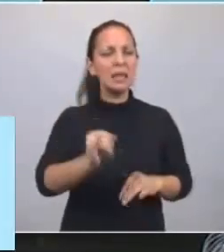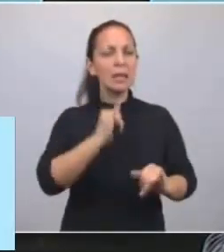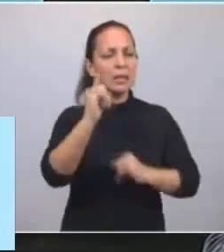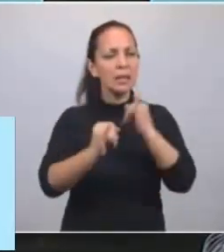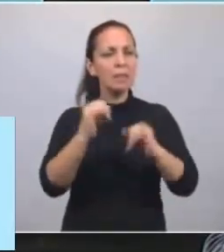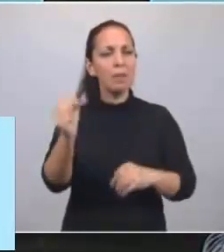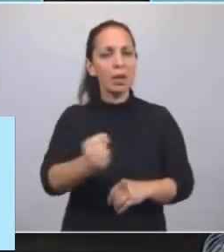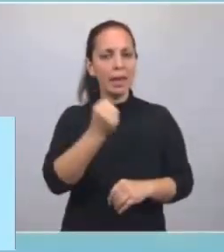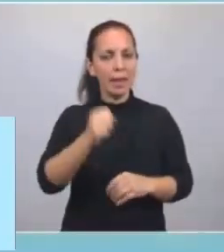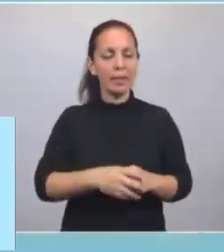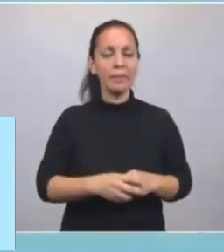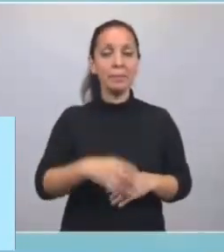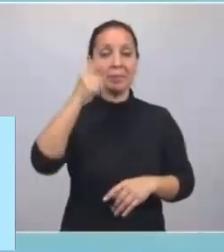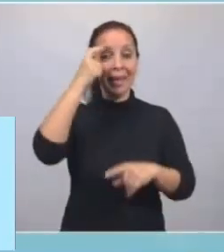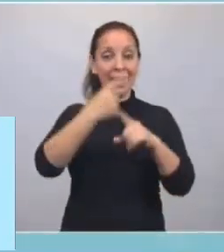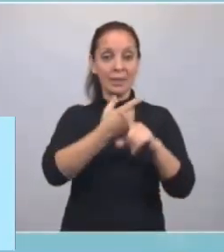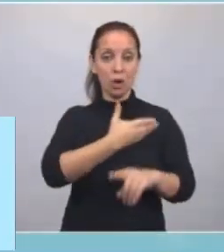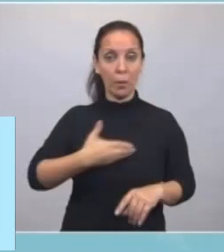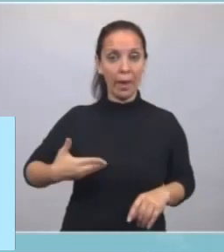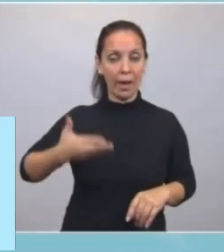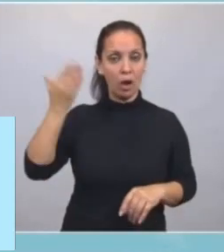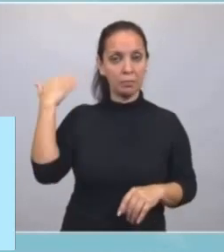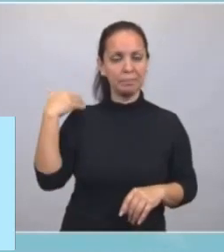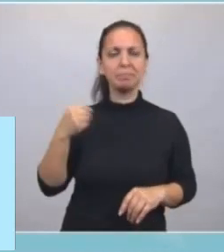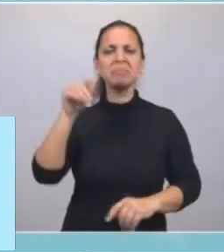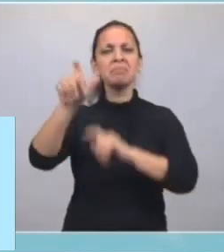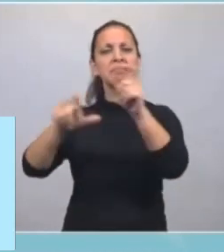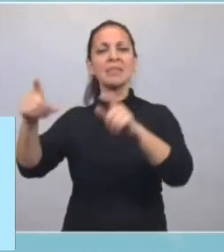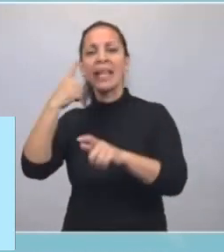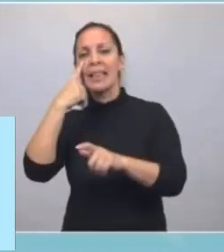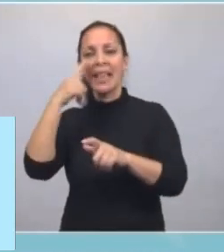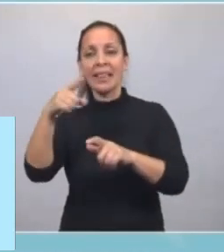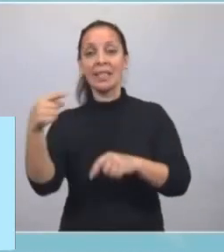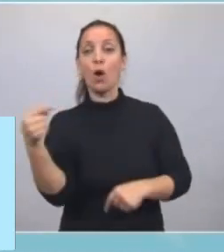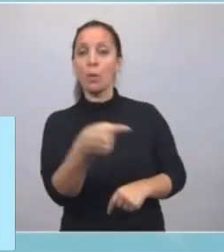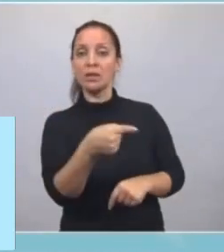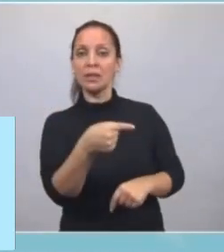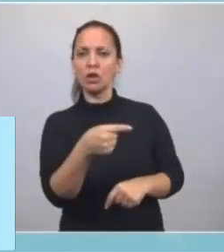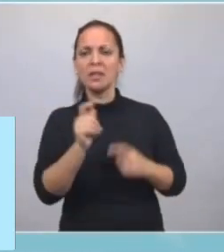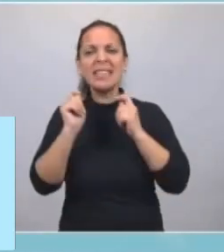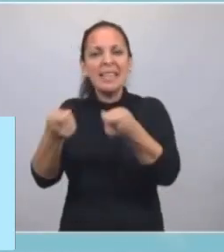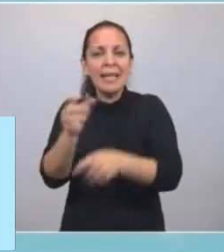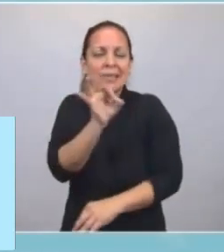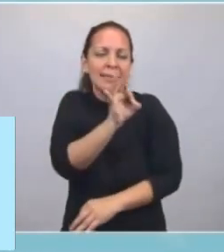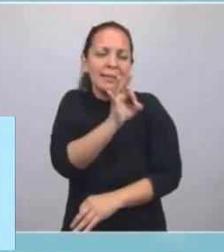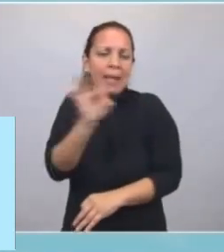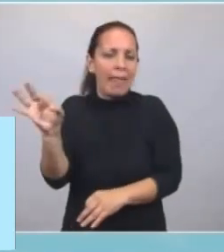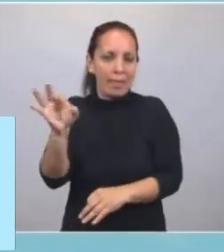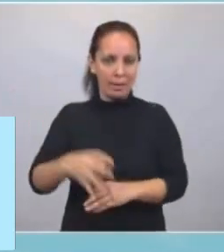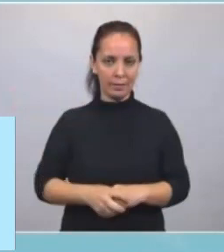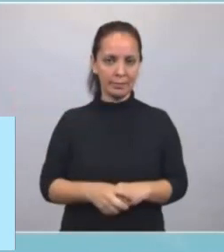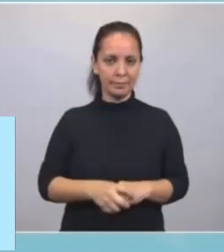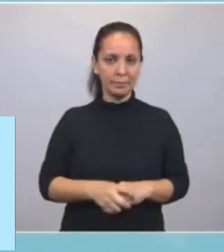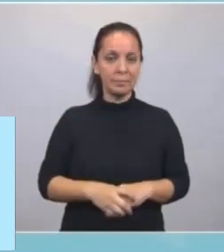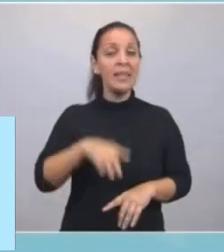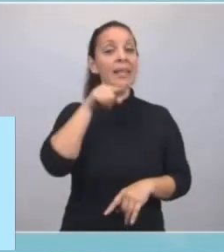en el gobierno anterior a los intendentes opositores ni un vaso de agua y me parece que esto